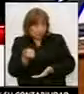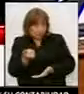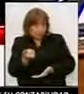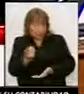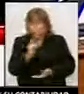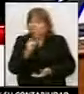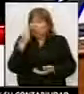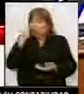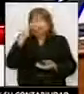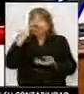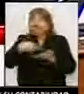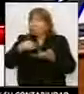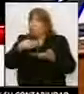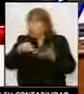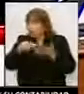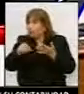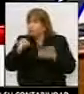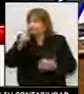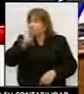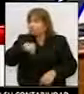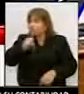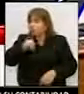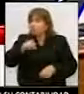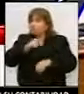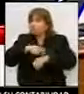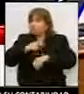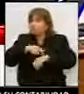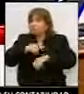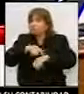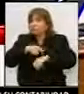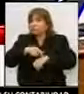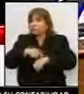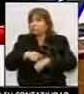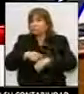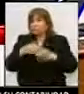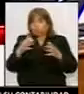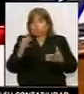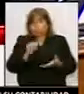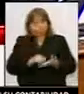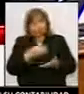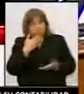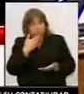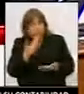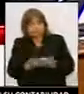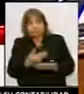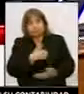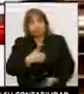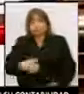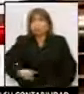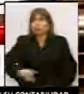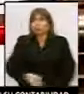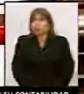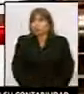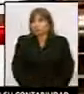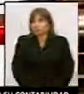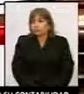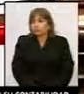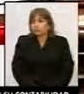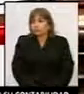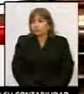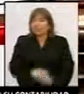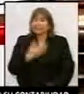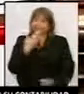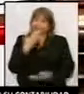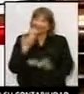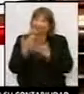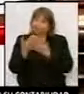chay averiguana paja, necesariamente tiempo tan. Necesitan, presidenta. Gracias, presidenta. Alguien Yachu, congresista